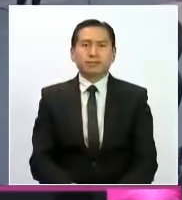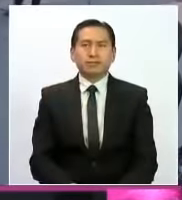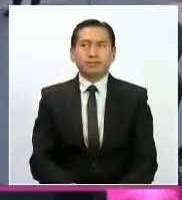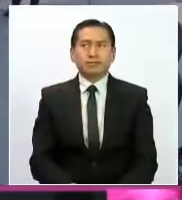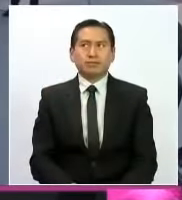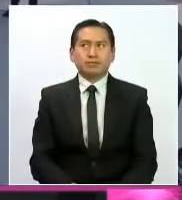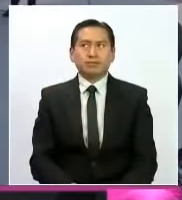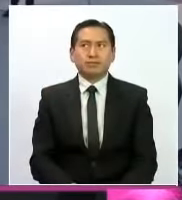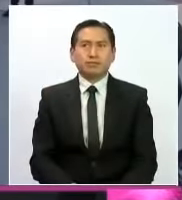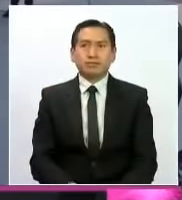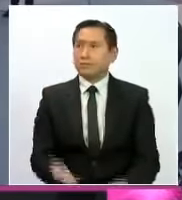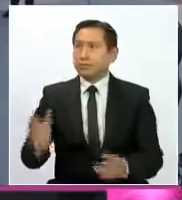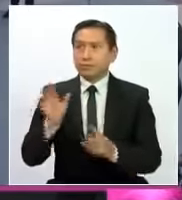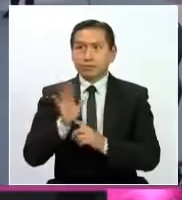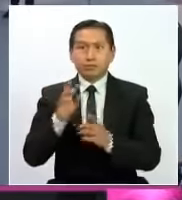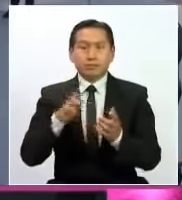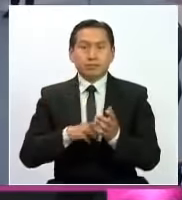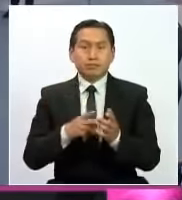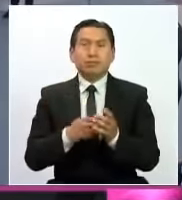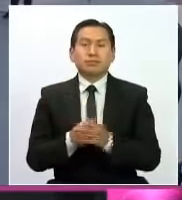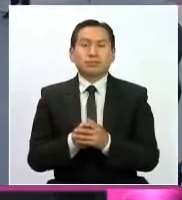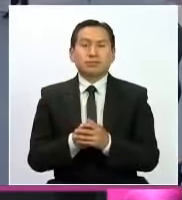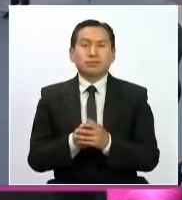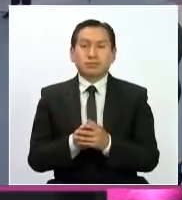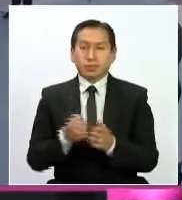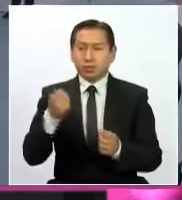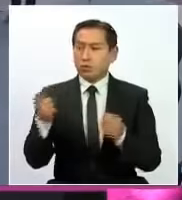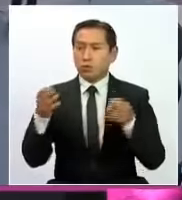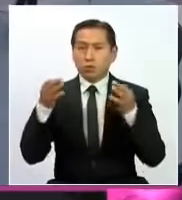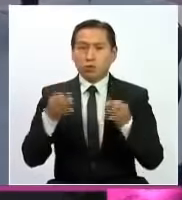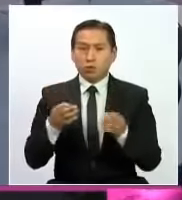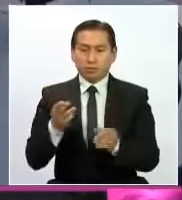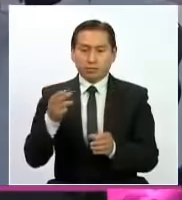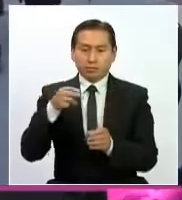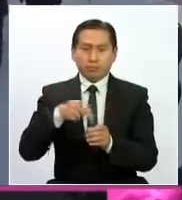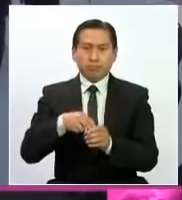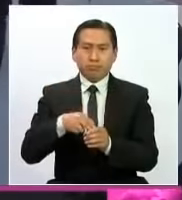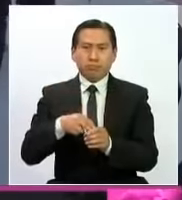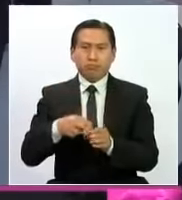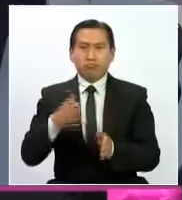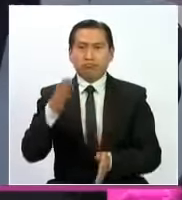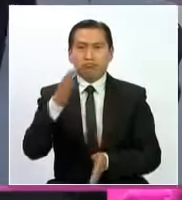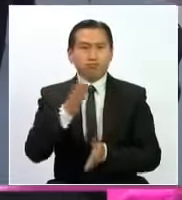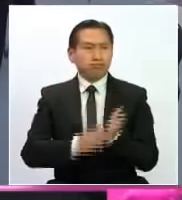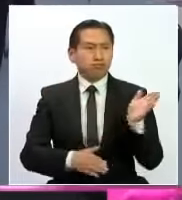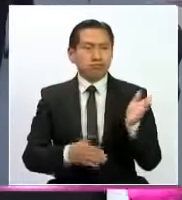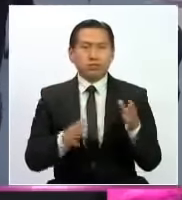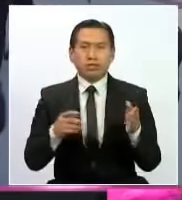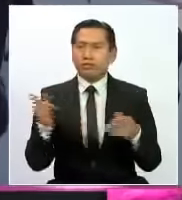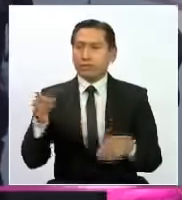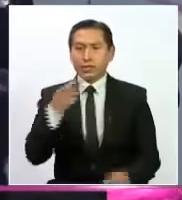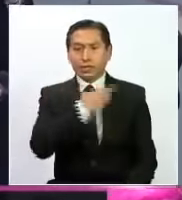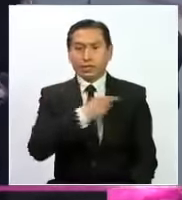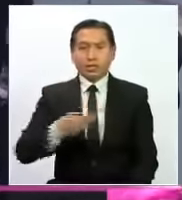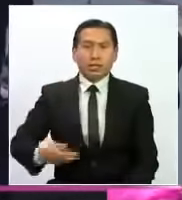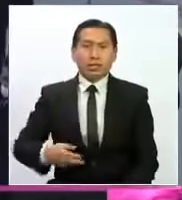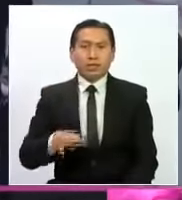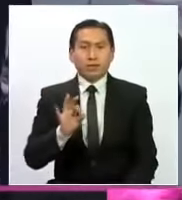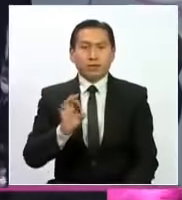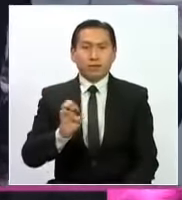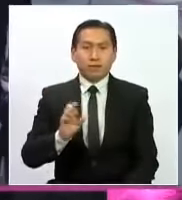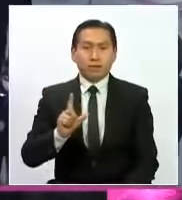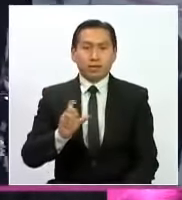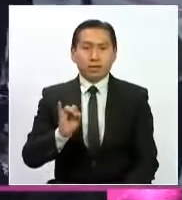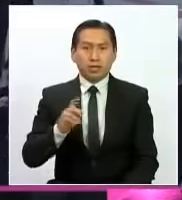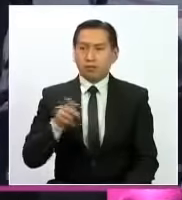Como ustedes pueden ver en estos momentos, el vehículo oficial que los va a trasladar al rey Felipe VI de España, que está acompañado